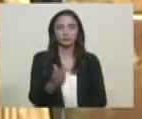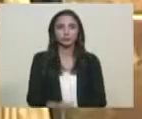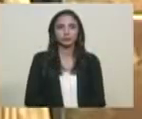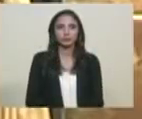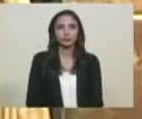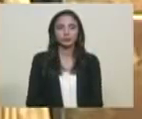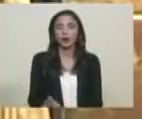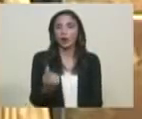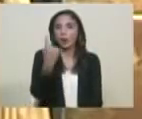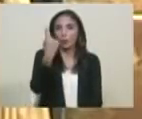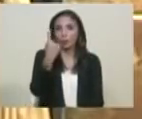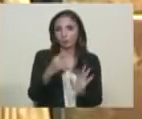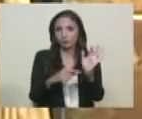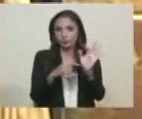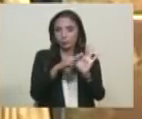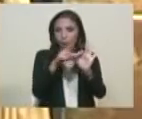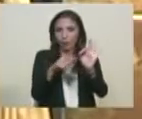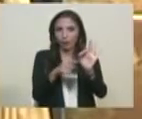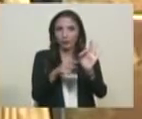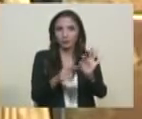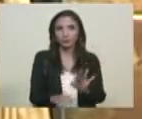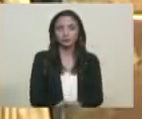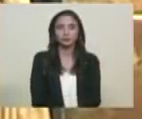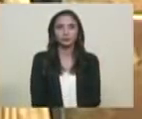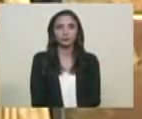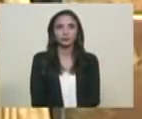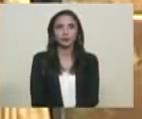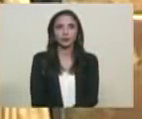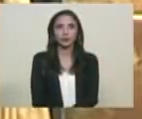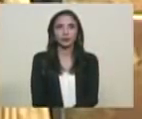de un bolívar. Un bolívar